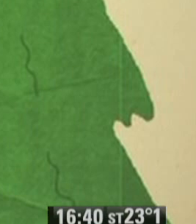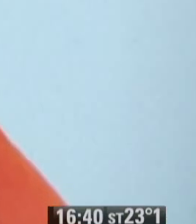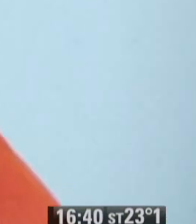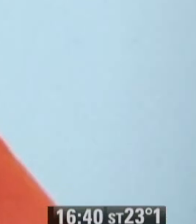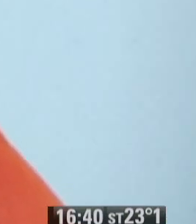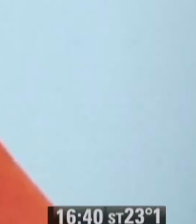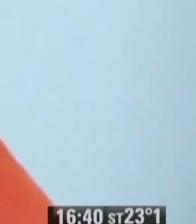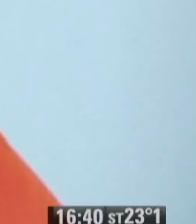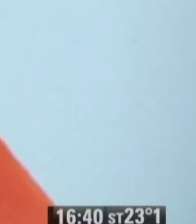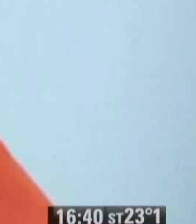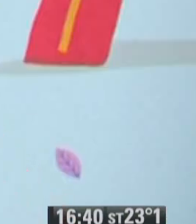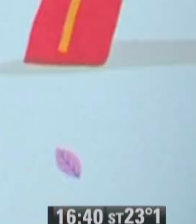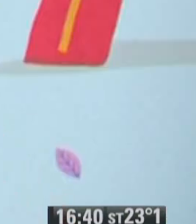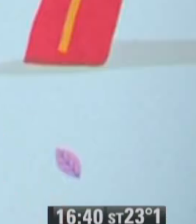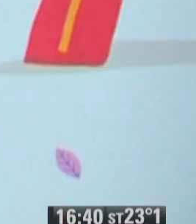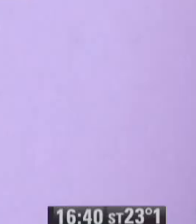hasta